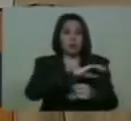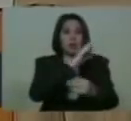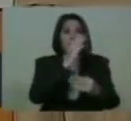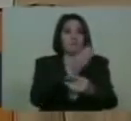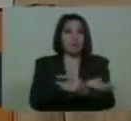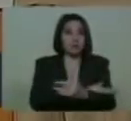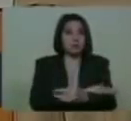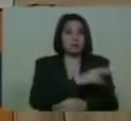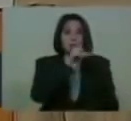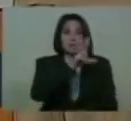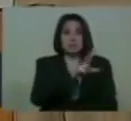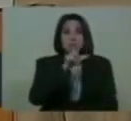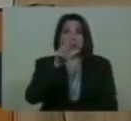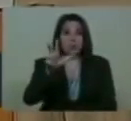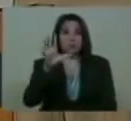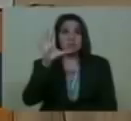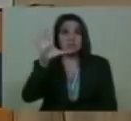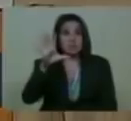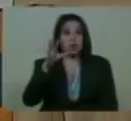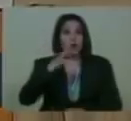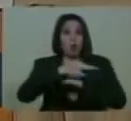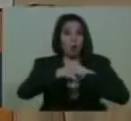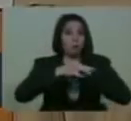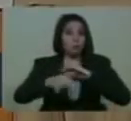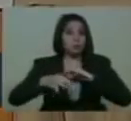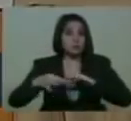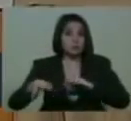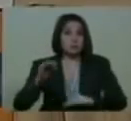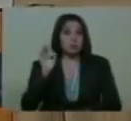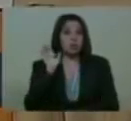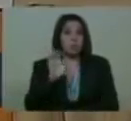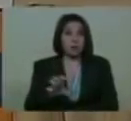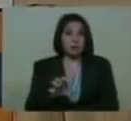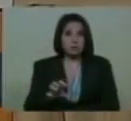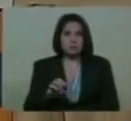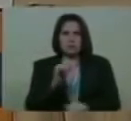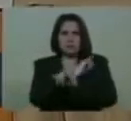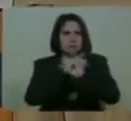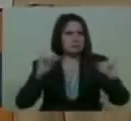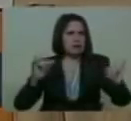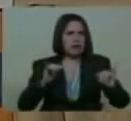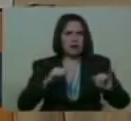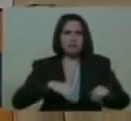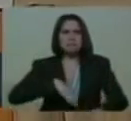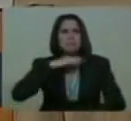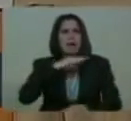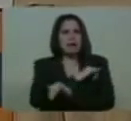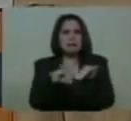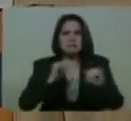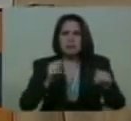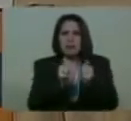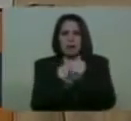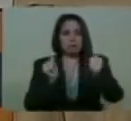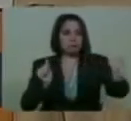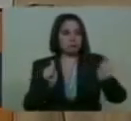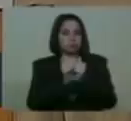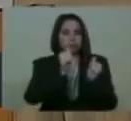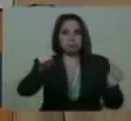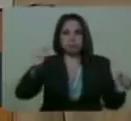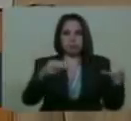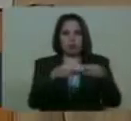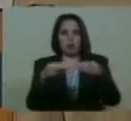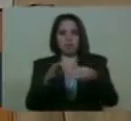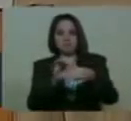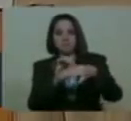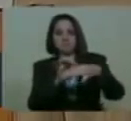los 335 municipios del país. Basta de divisionismo, basta de sectarismo. No